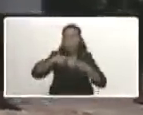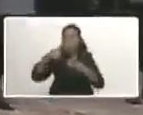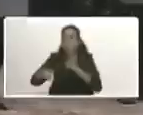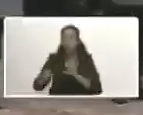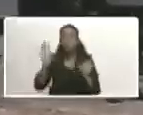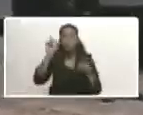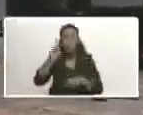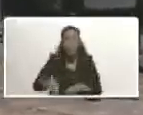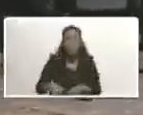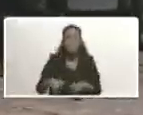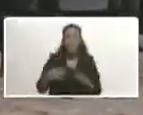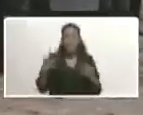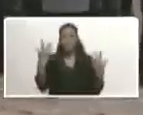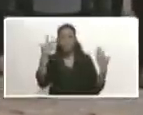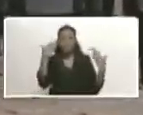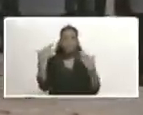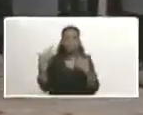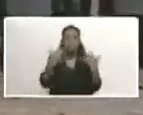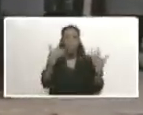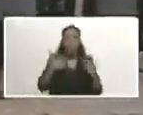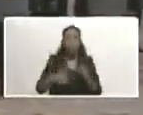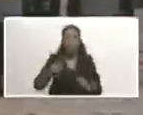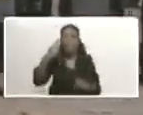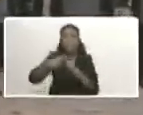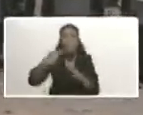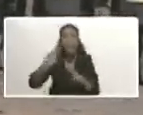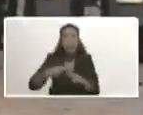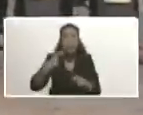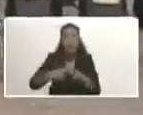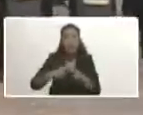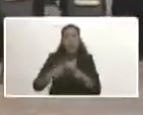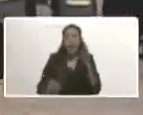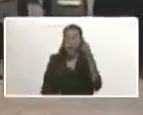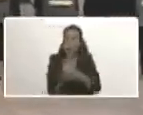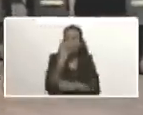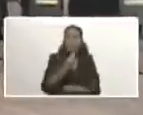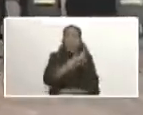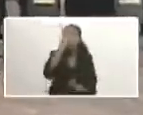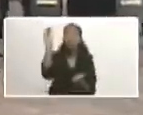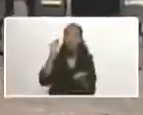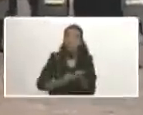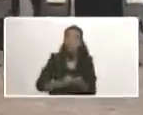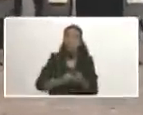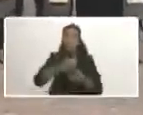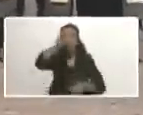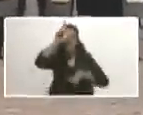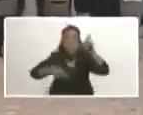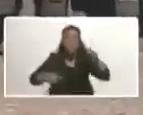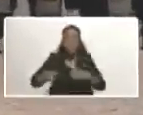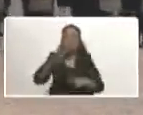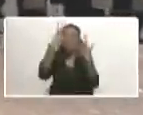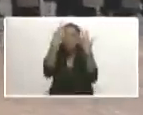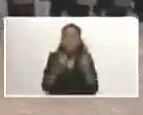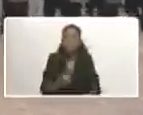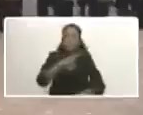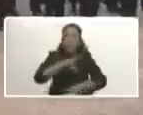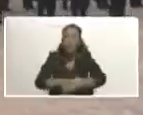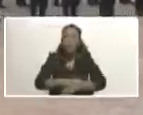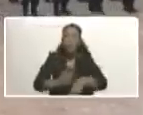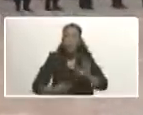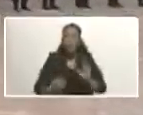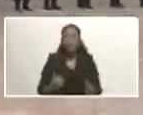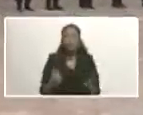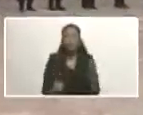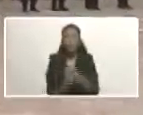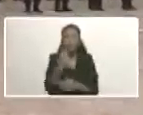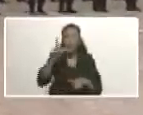así como en la mitigación de los factores de riesgo que dan origen al nacimiento del nuevo delincuente, a través del aumento a la